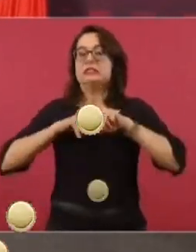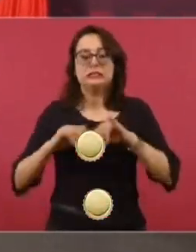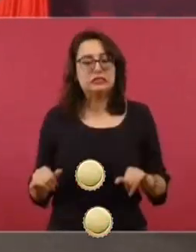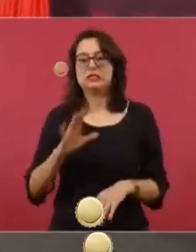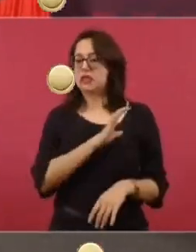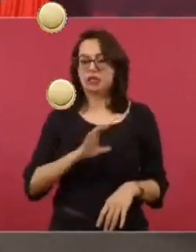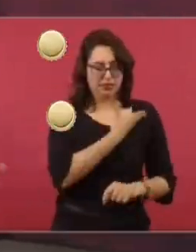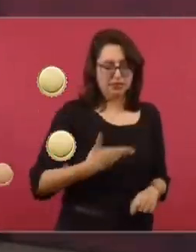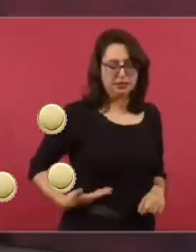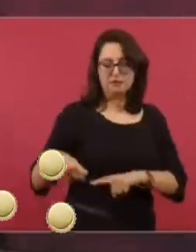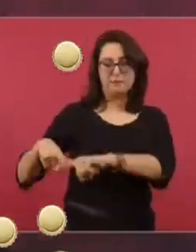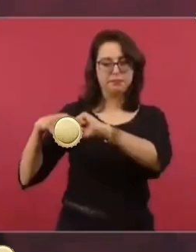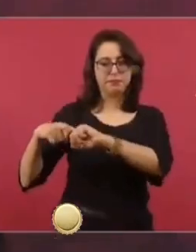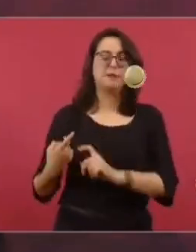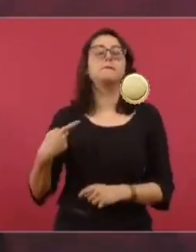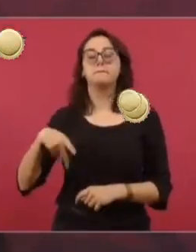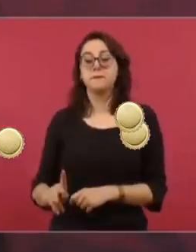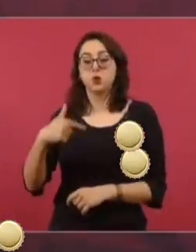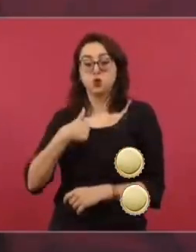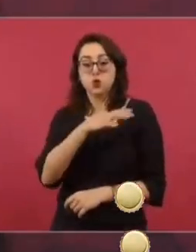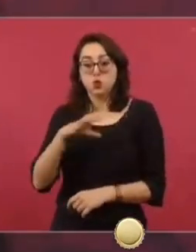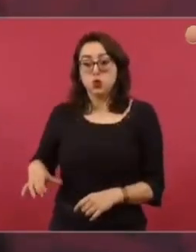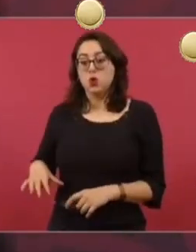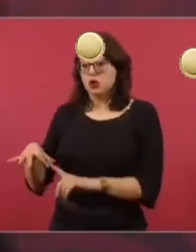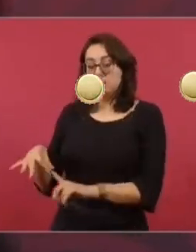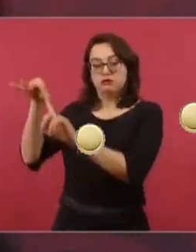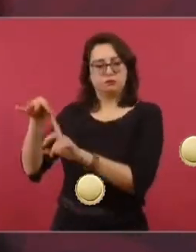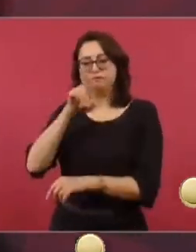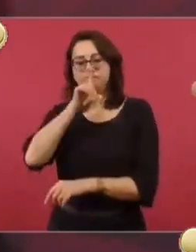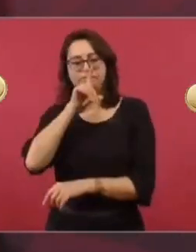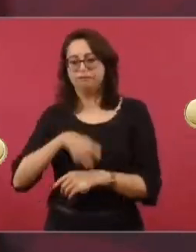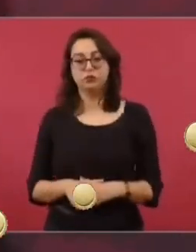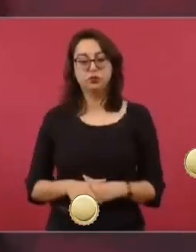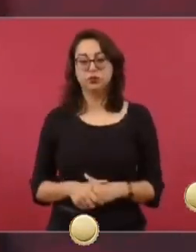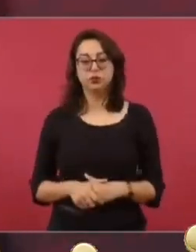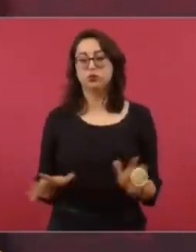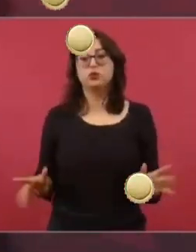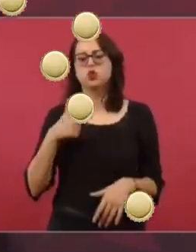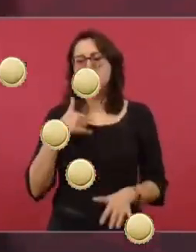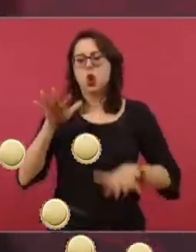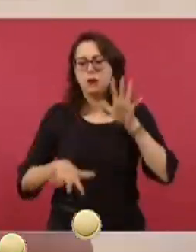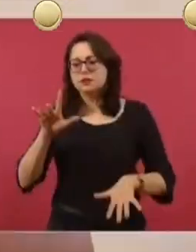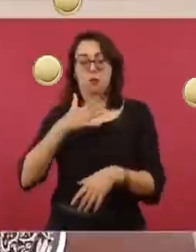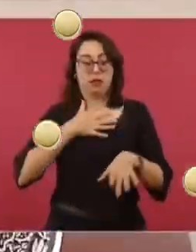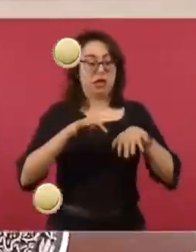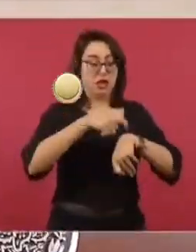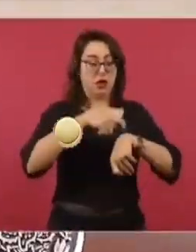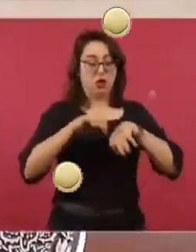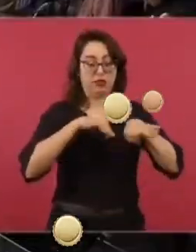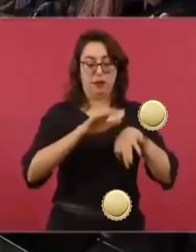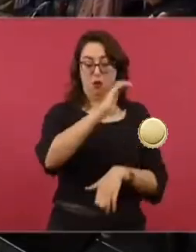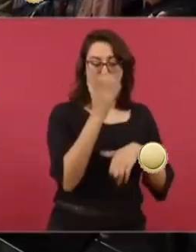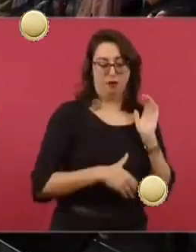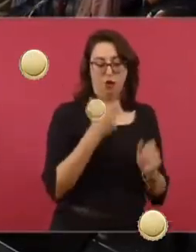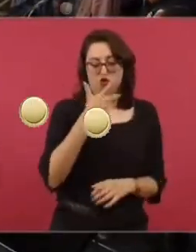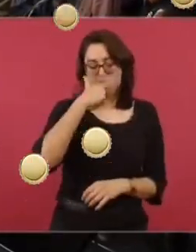mi partido. A veces contribuyo, pero no en horas de labores. Después a las 8 de la